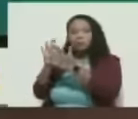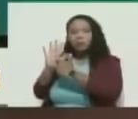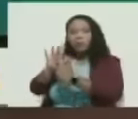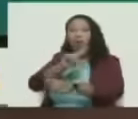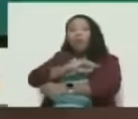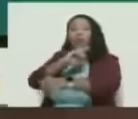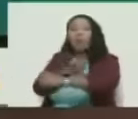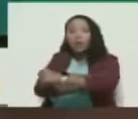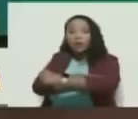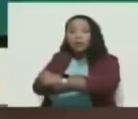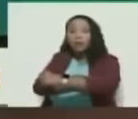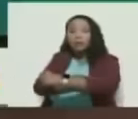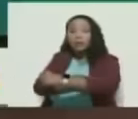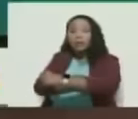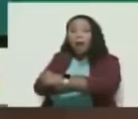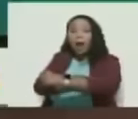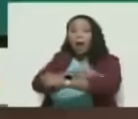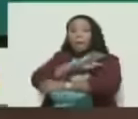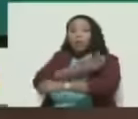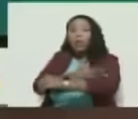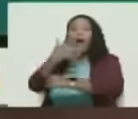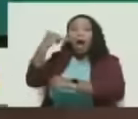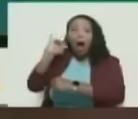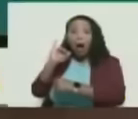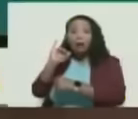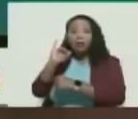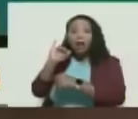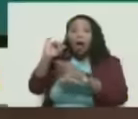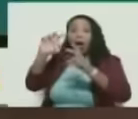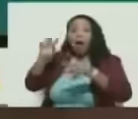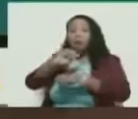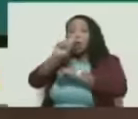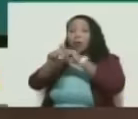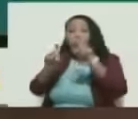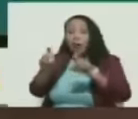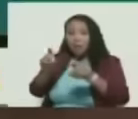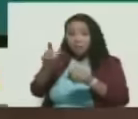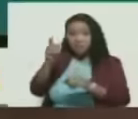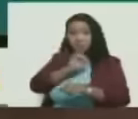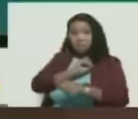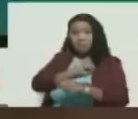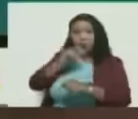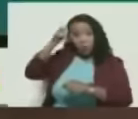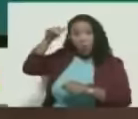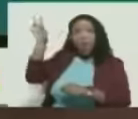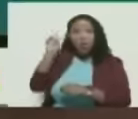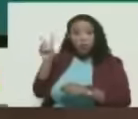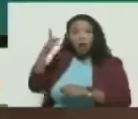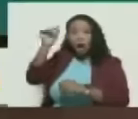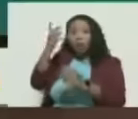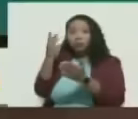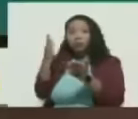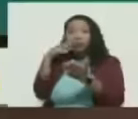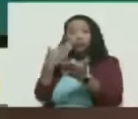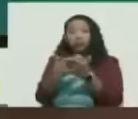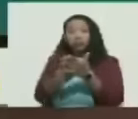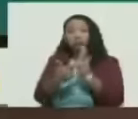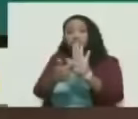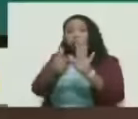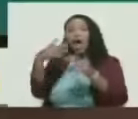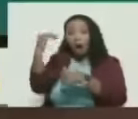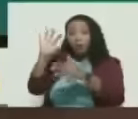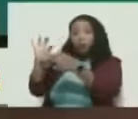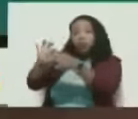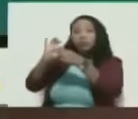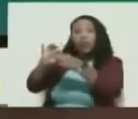del poder que tiene el referéndum. Le tienen miedo a que el pueblo venezolano les ratifique nuestra unidad